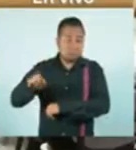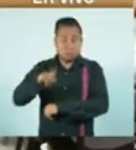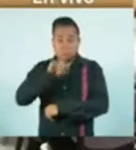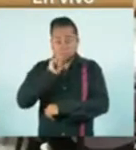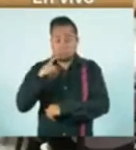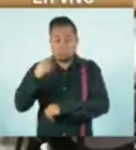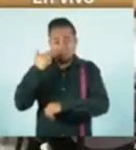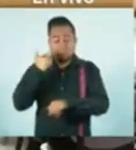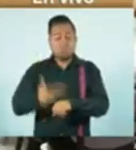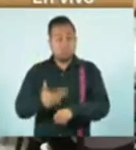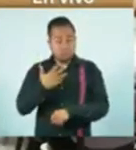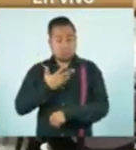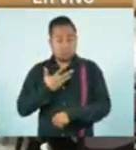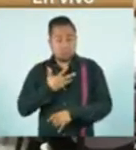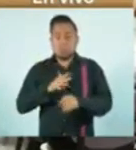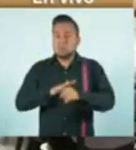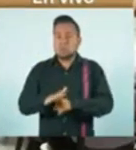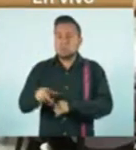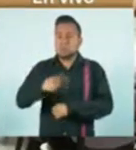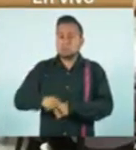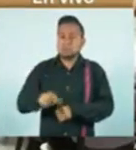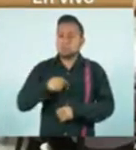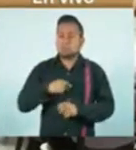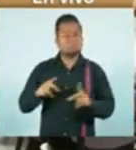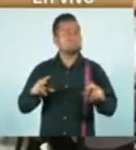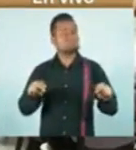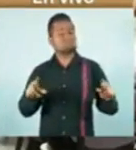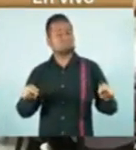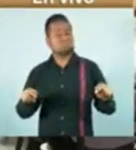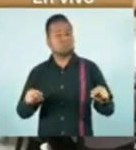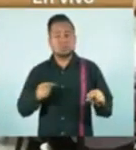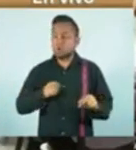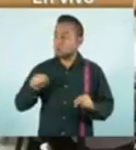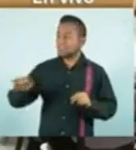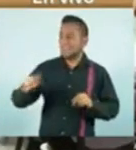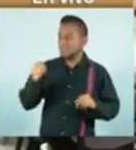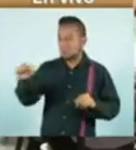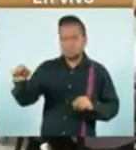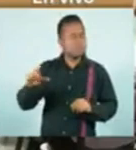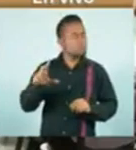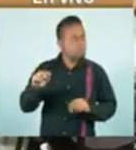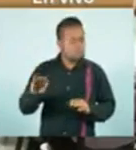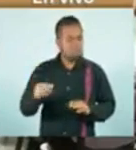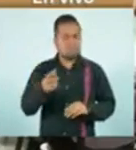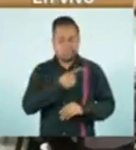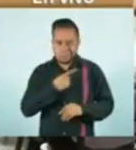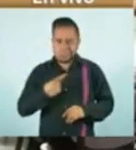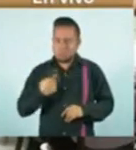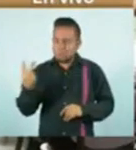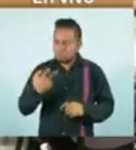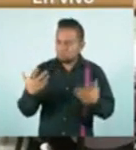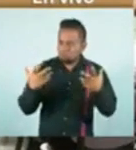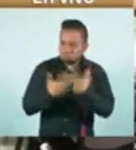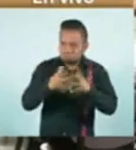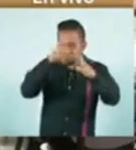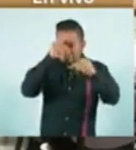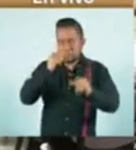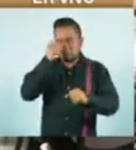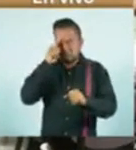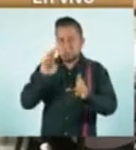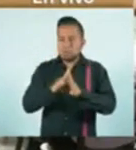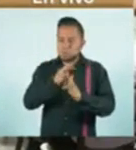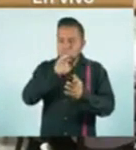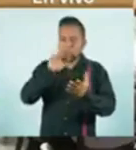su tarea, porque no pueden decir no, ni nosotros sí a fuerza. Tienen que generar alternativas para